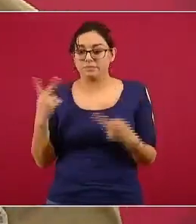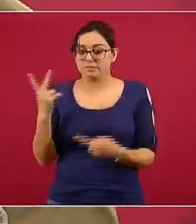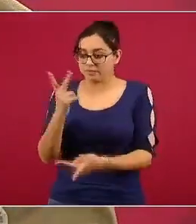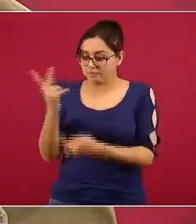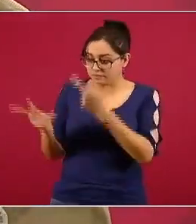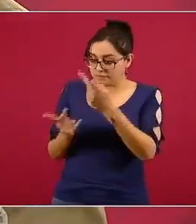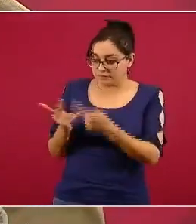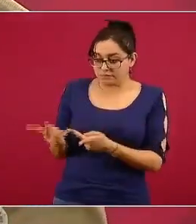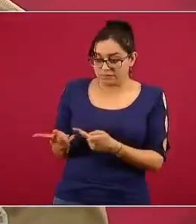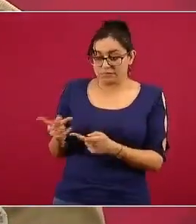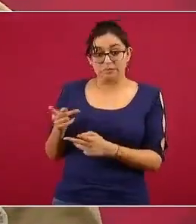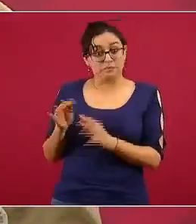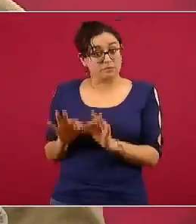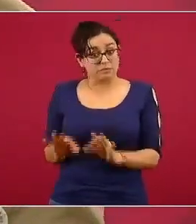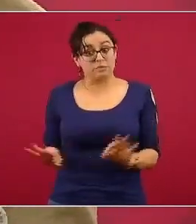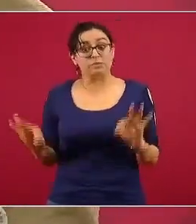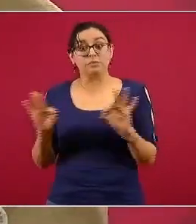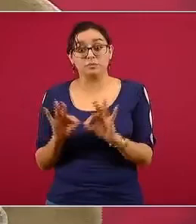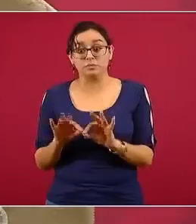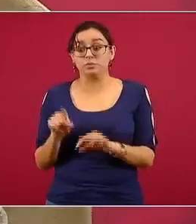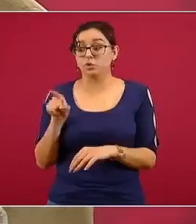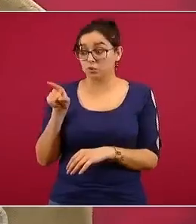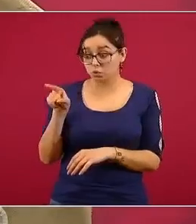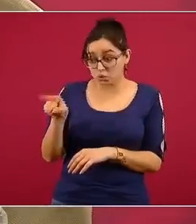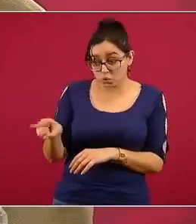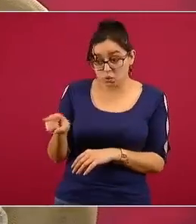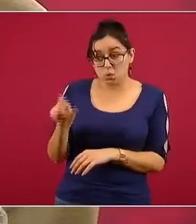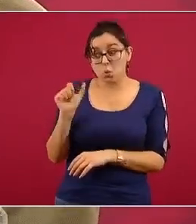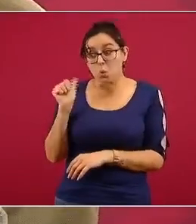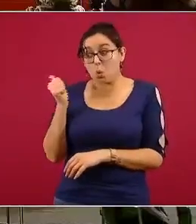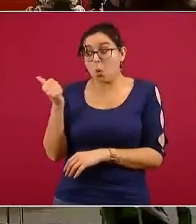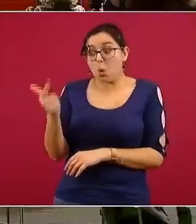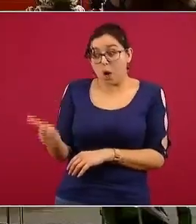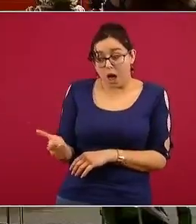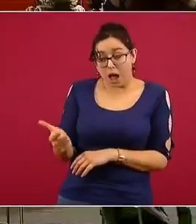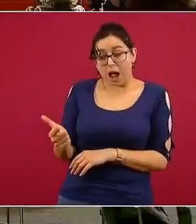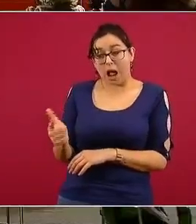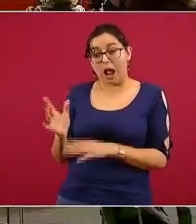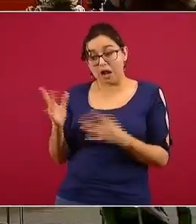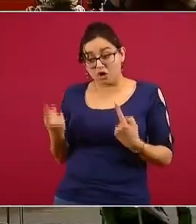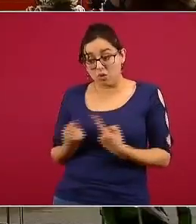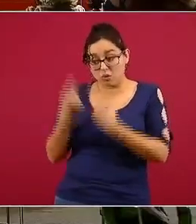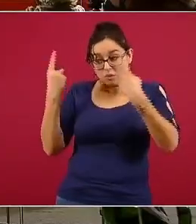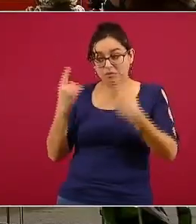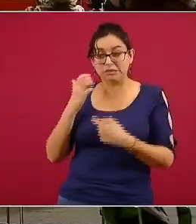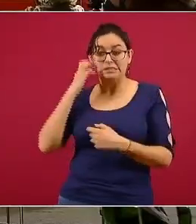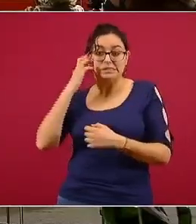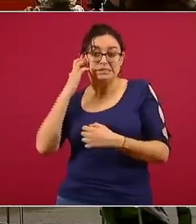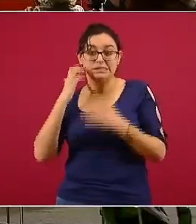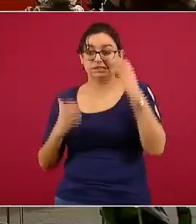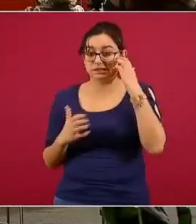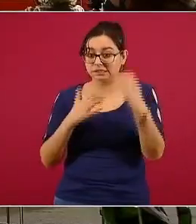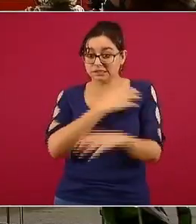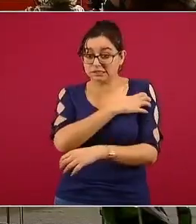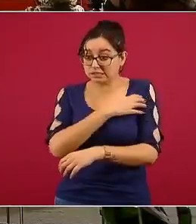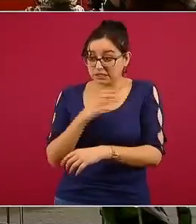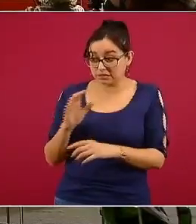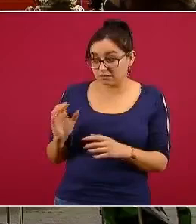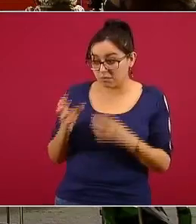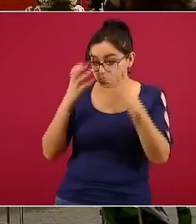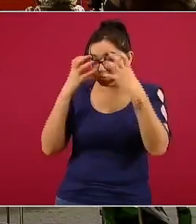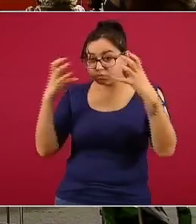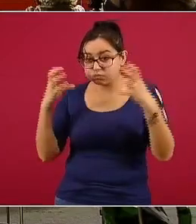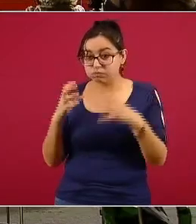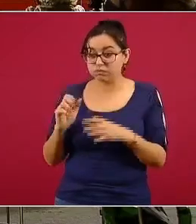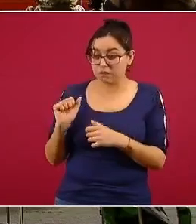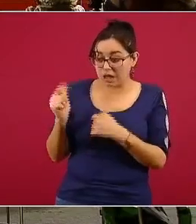preguntas y una pregunta muy importante es precisamente si han tenido historia de reacciones alérgicas, pero aquí también es complicado porque